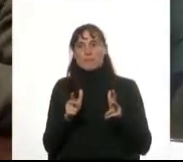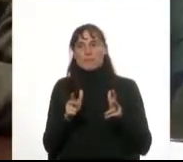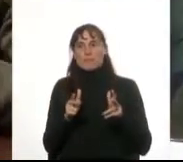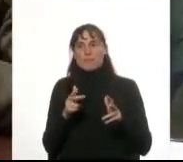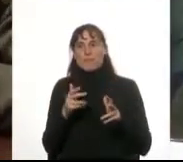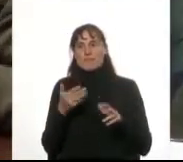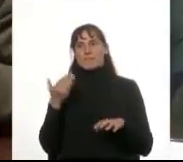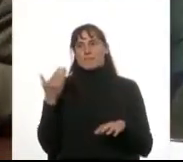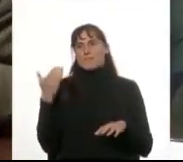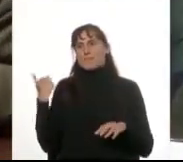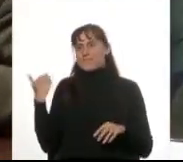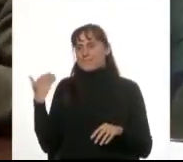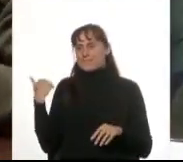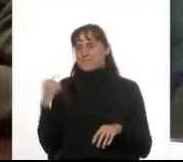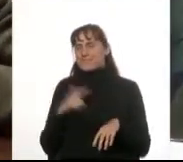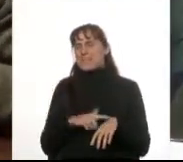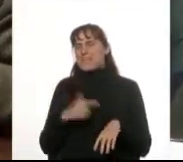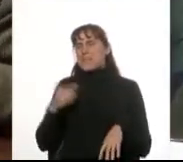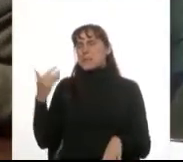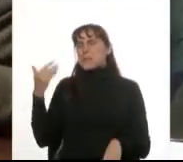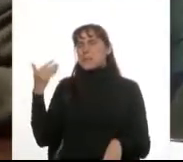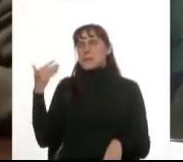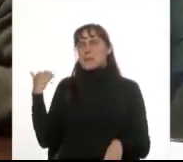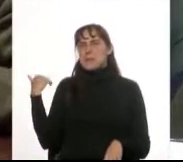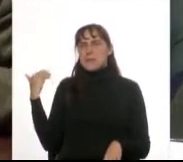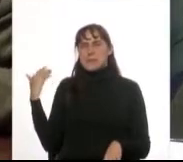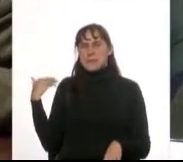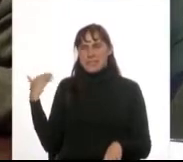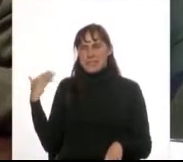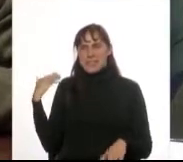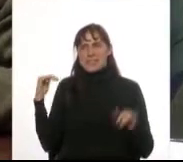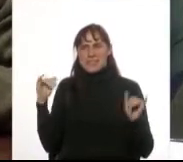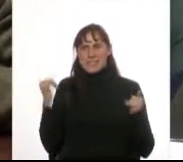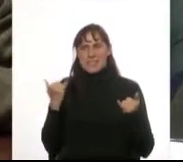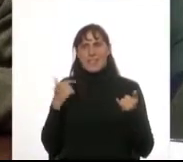hace mucho tiempo lo he dicho reiteradamente en este organismo,